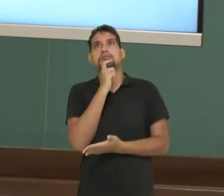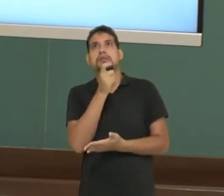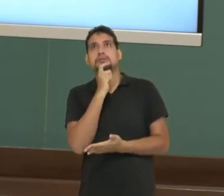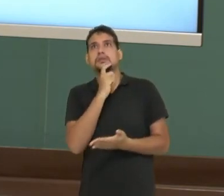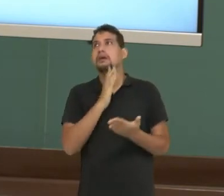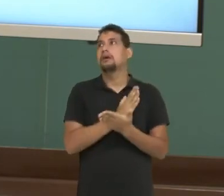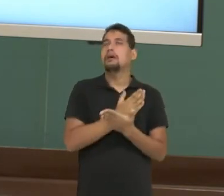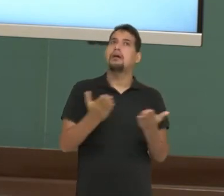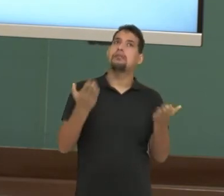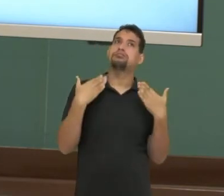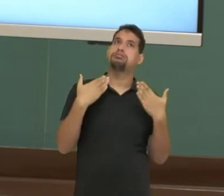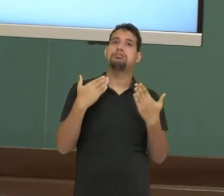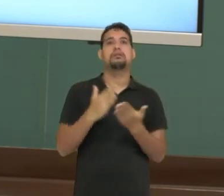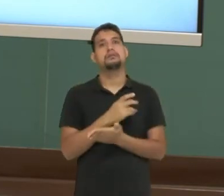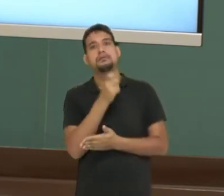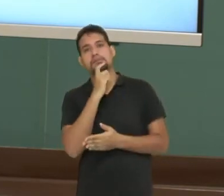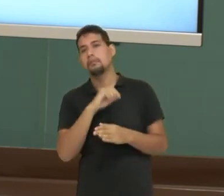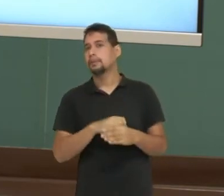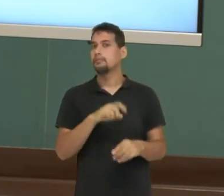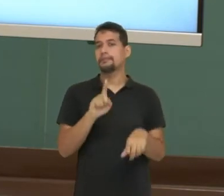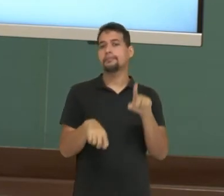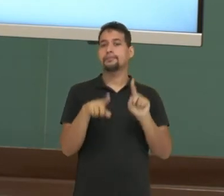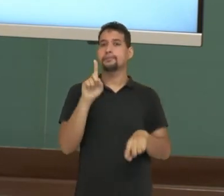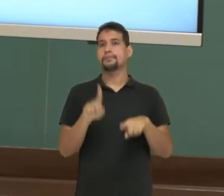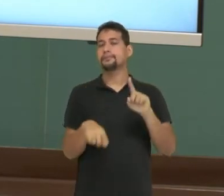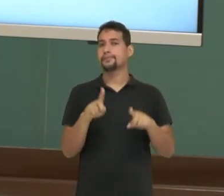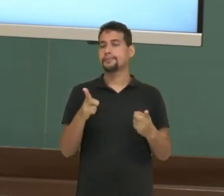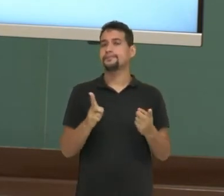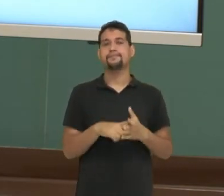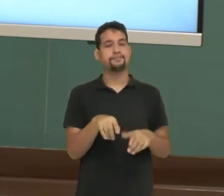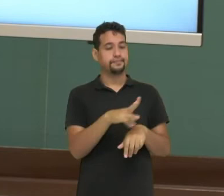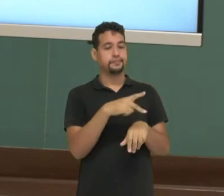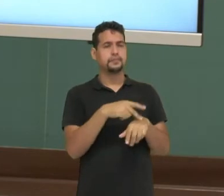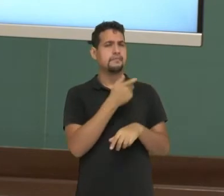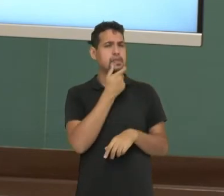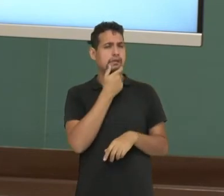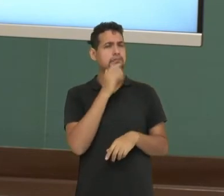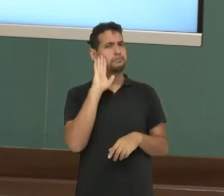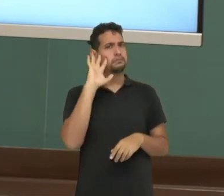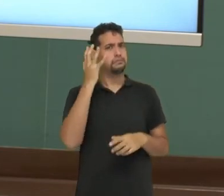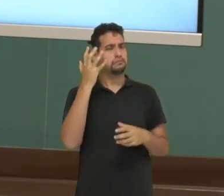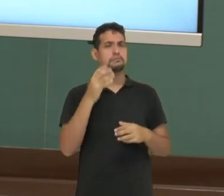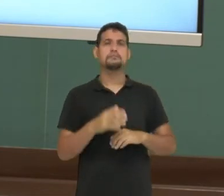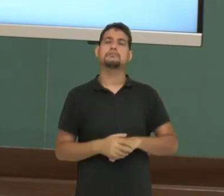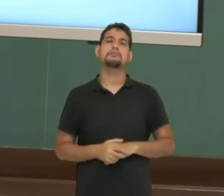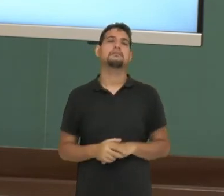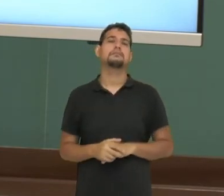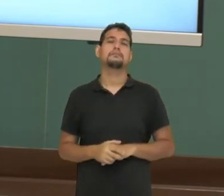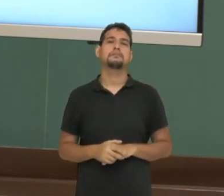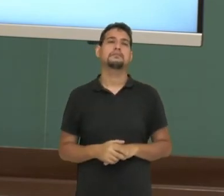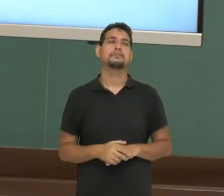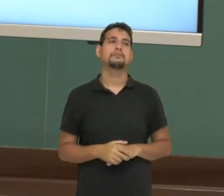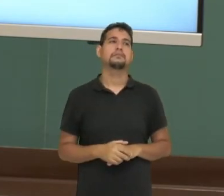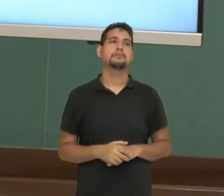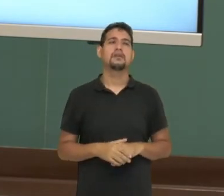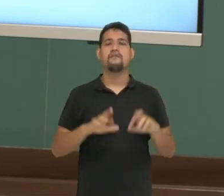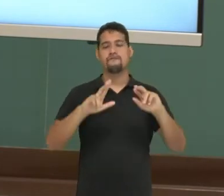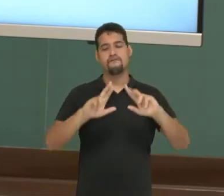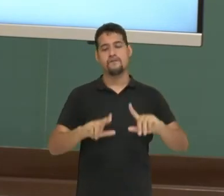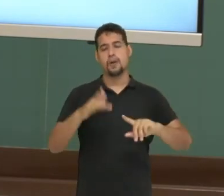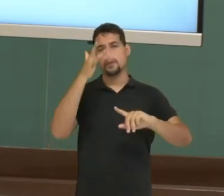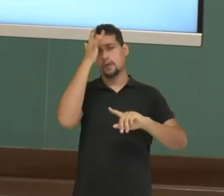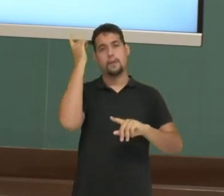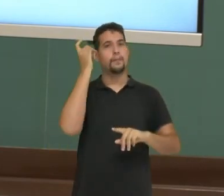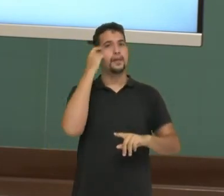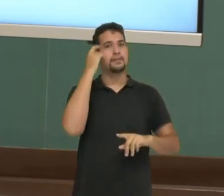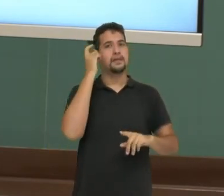frio. Então, aqui está explicando na Inglaterra o que, que aconteceu, certo? Muitos achavam que